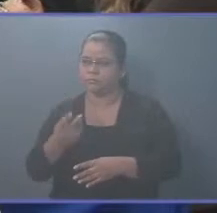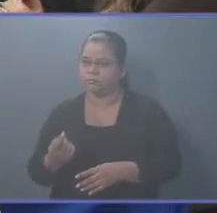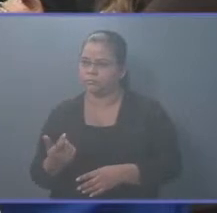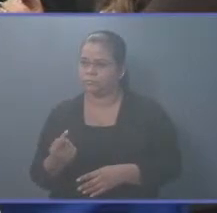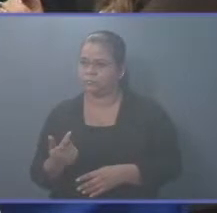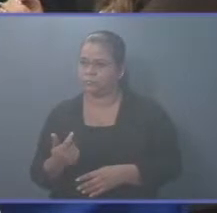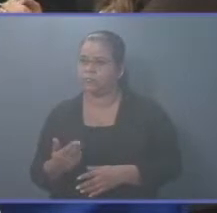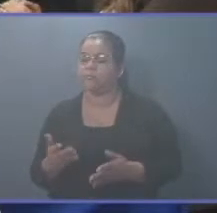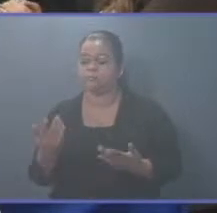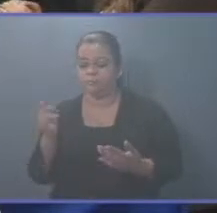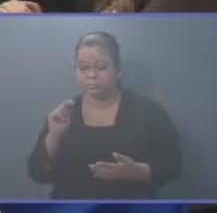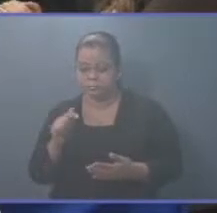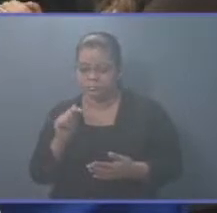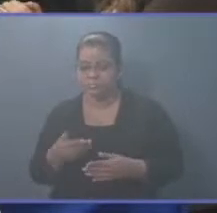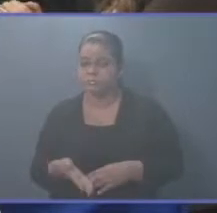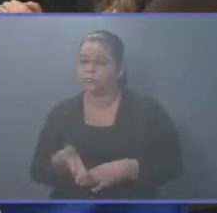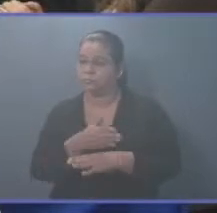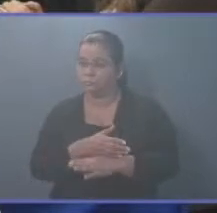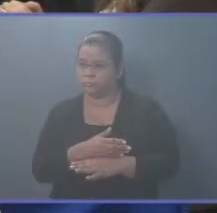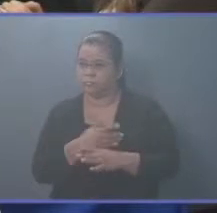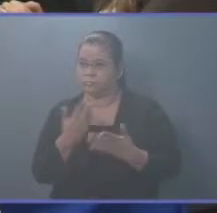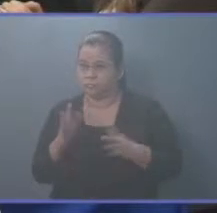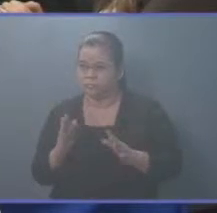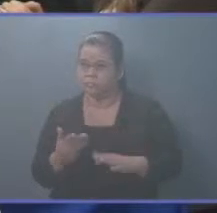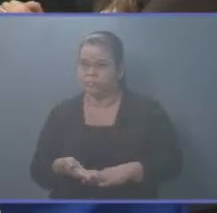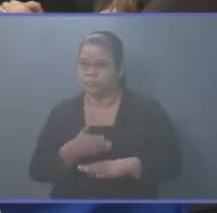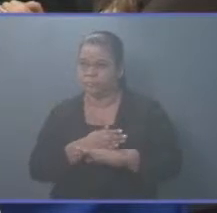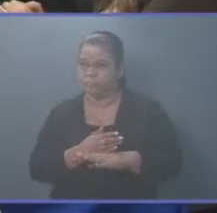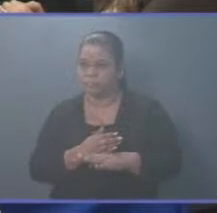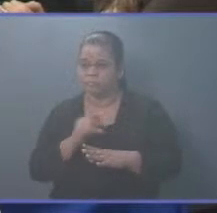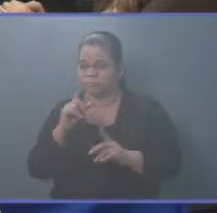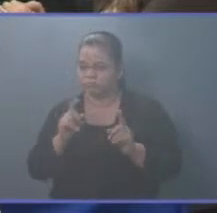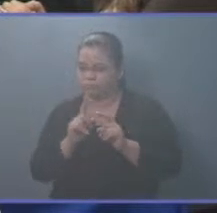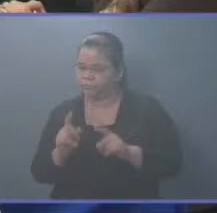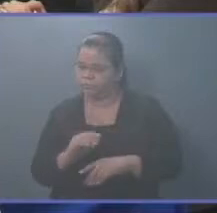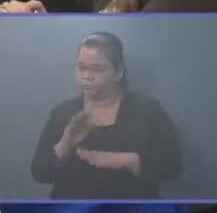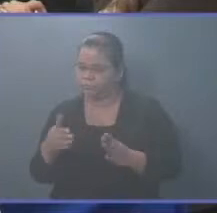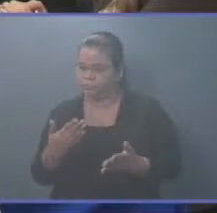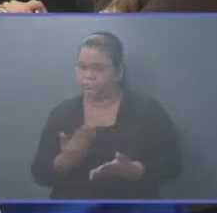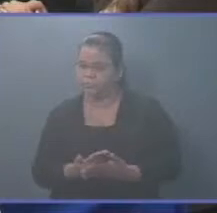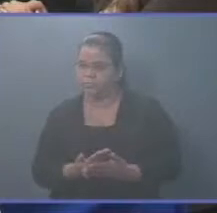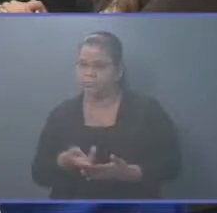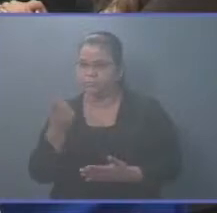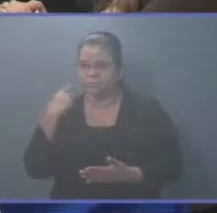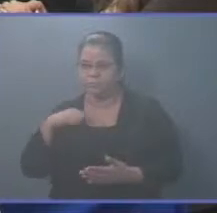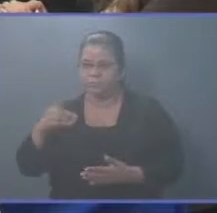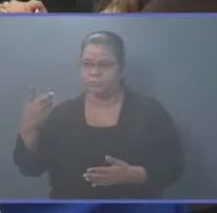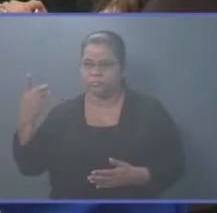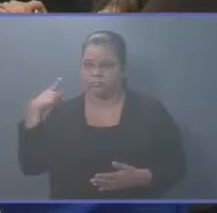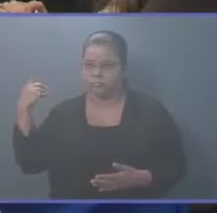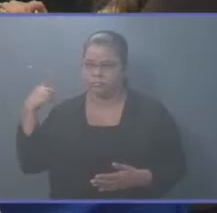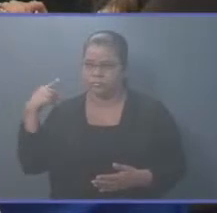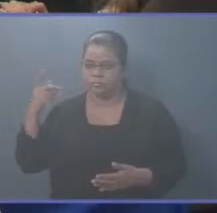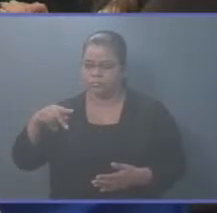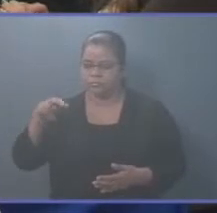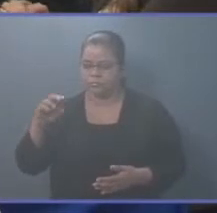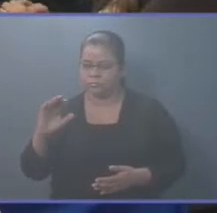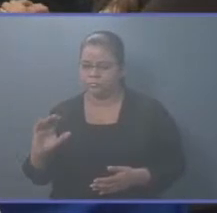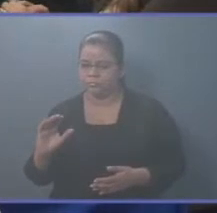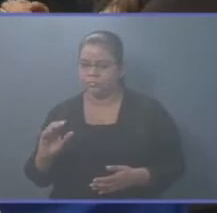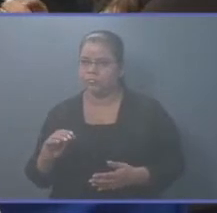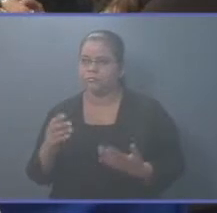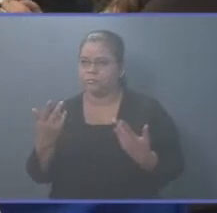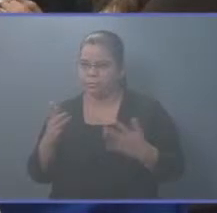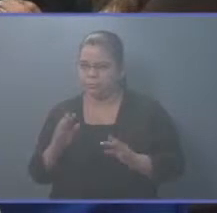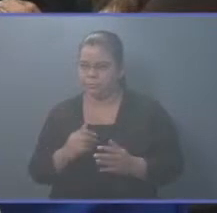Por lo anterior y luego de realizar las consultas pertinentes al señor Director General de la Policía Nacional Civil,